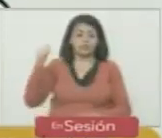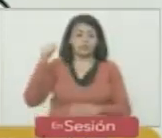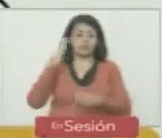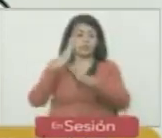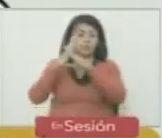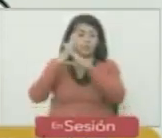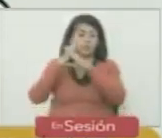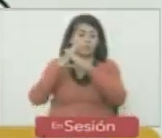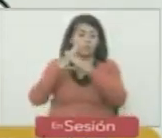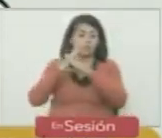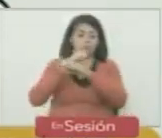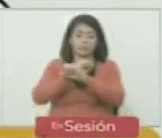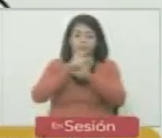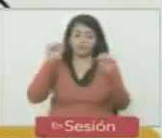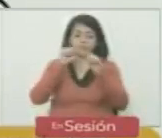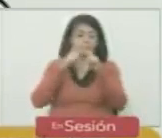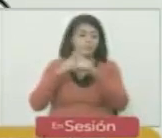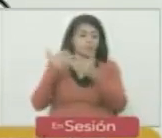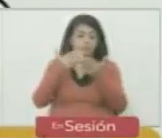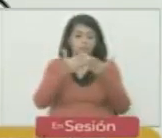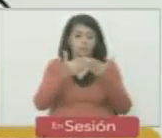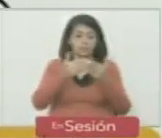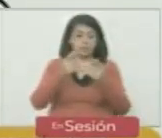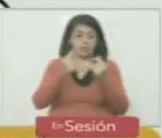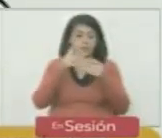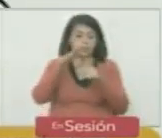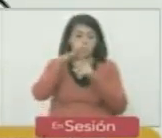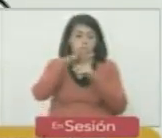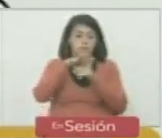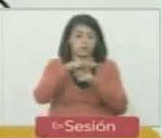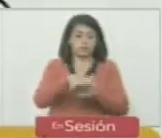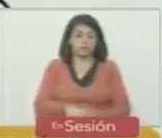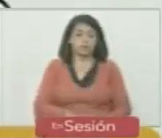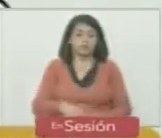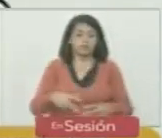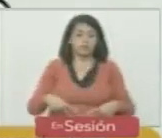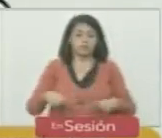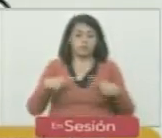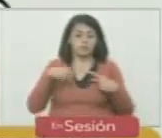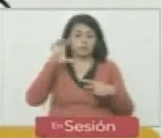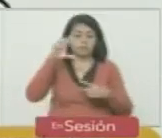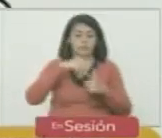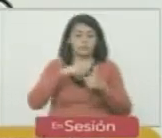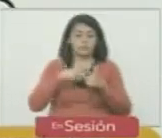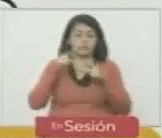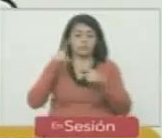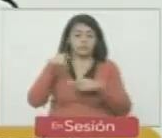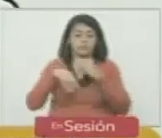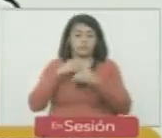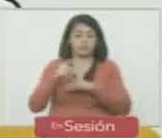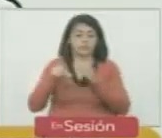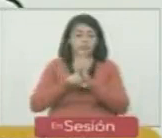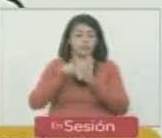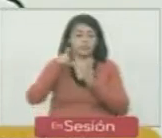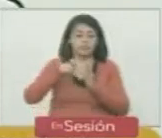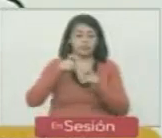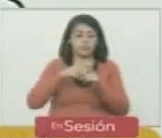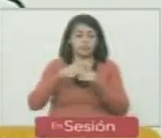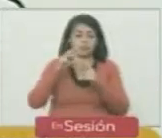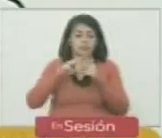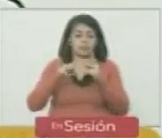es asfixiar la economía para acabar la vida de la patria y con ello, ante la necesidad de